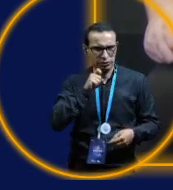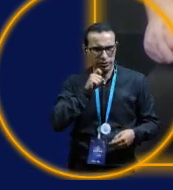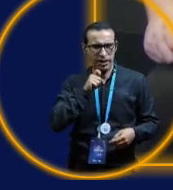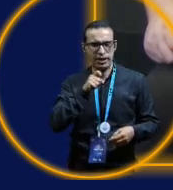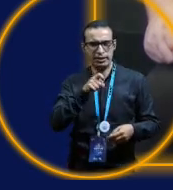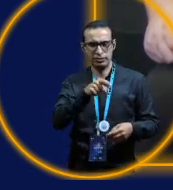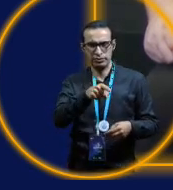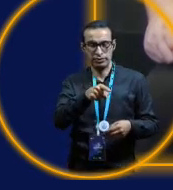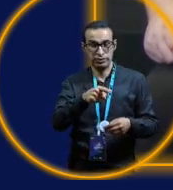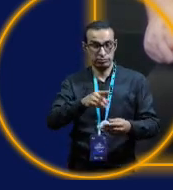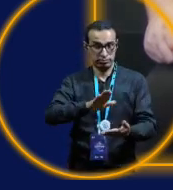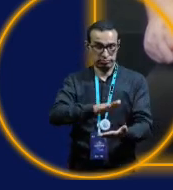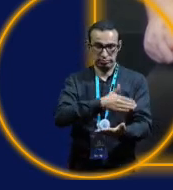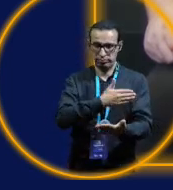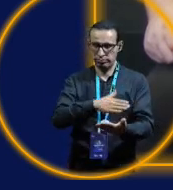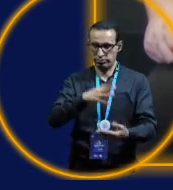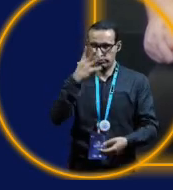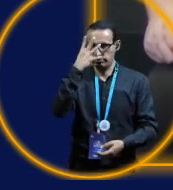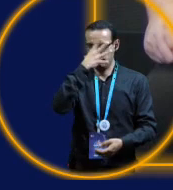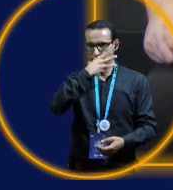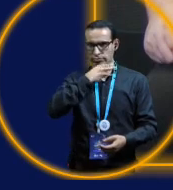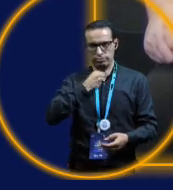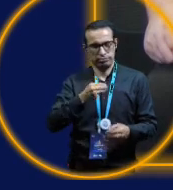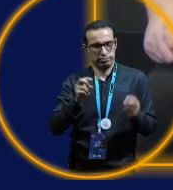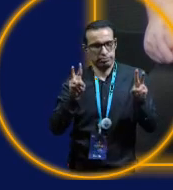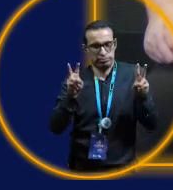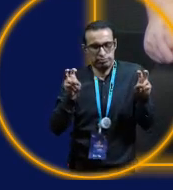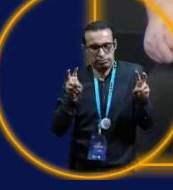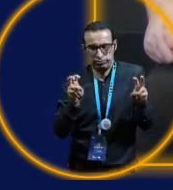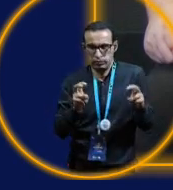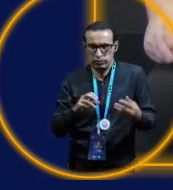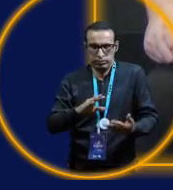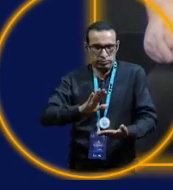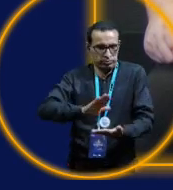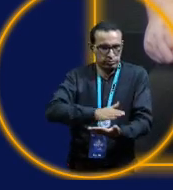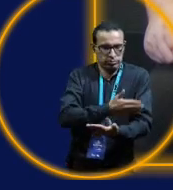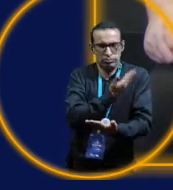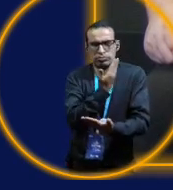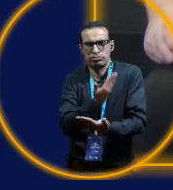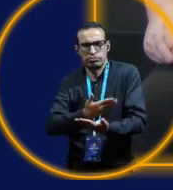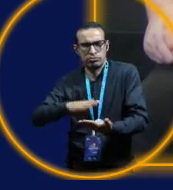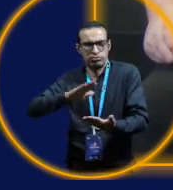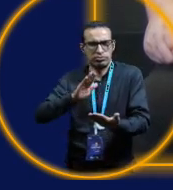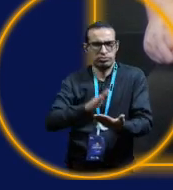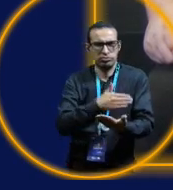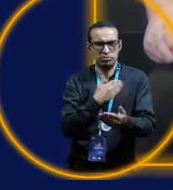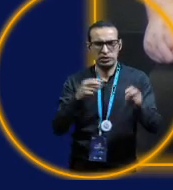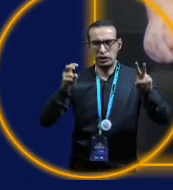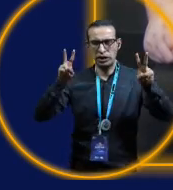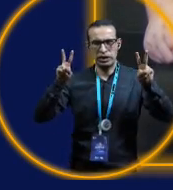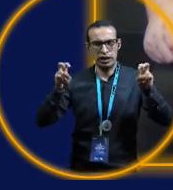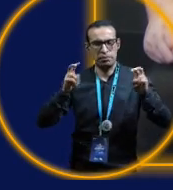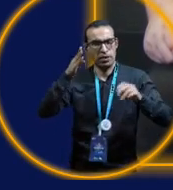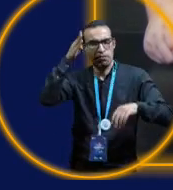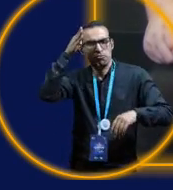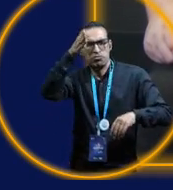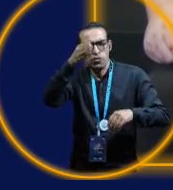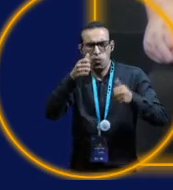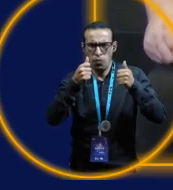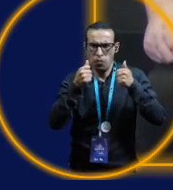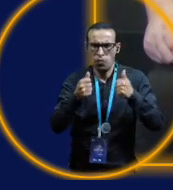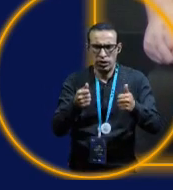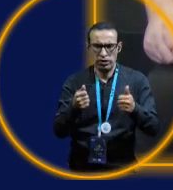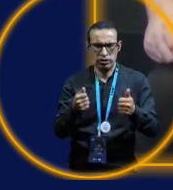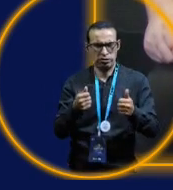como hermosa hace unas canciones de de sobrevivir y Esperanza Así que